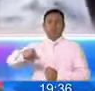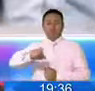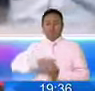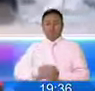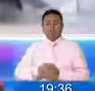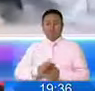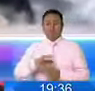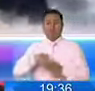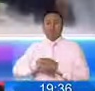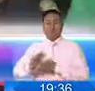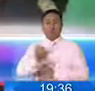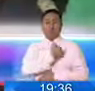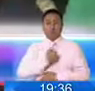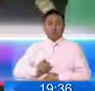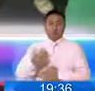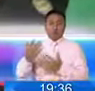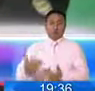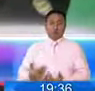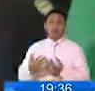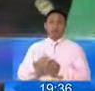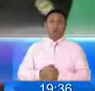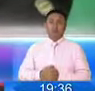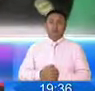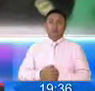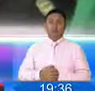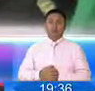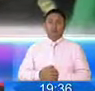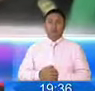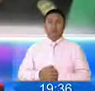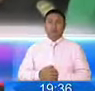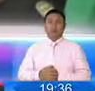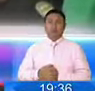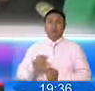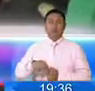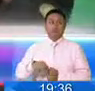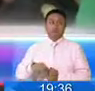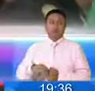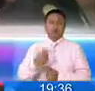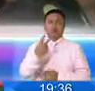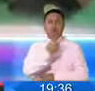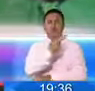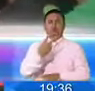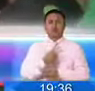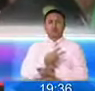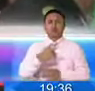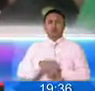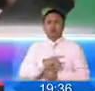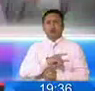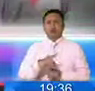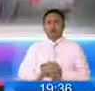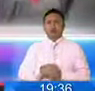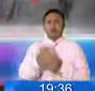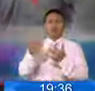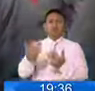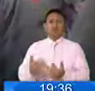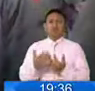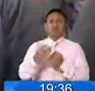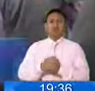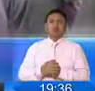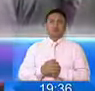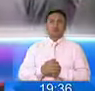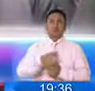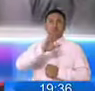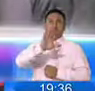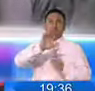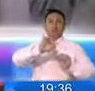permanecieron represados en Ipiales. Bastante congestionado. Ya tenemos ya más o menos como 2 horas aquí, mire, todavía, y la agarramos ahí en la esquina. Me hicieron hacer desde las